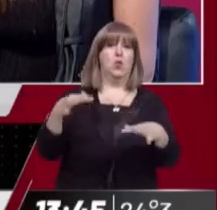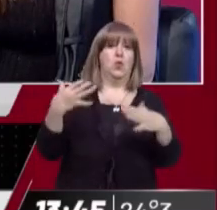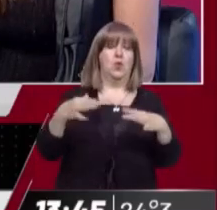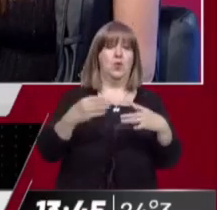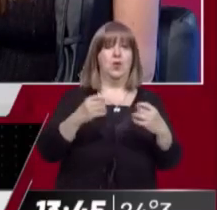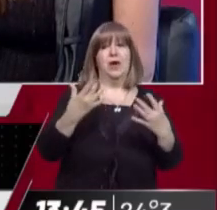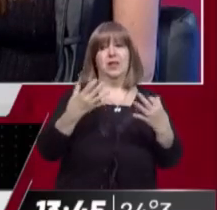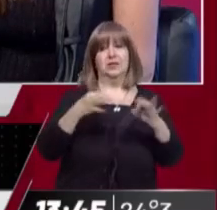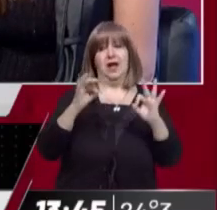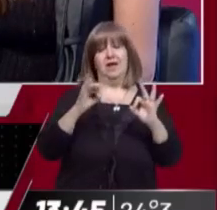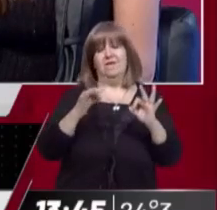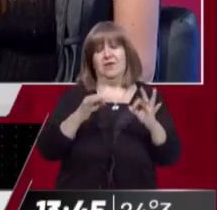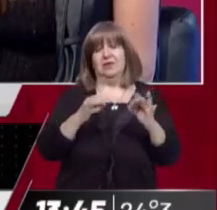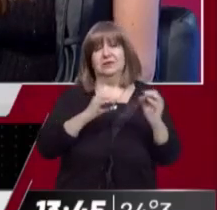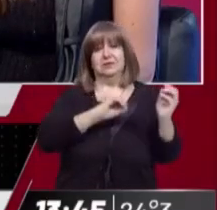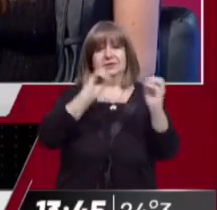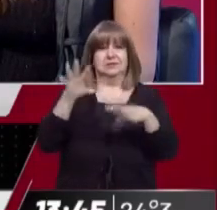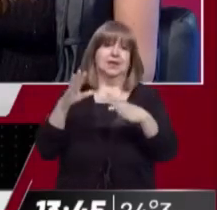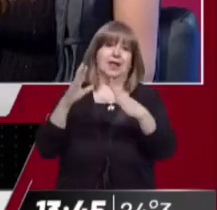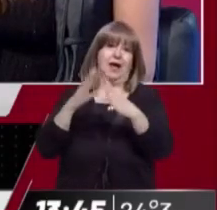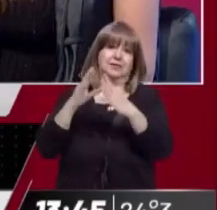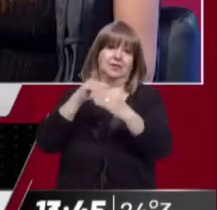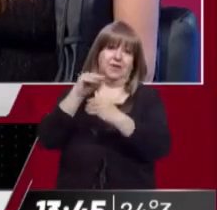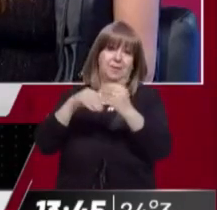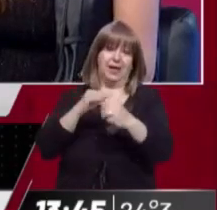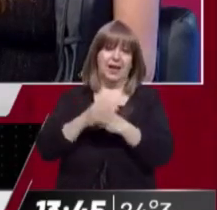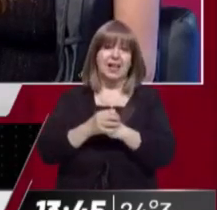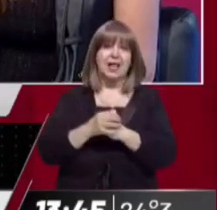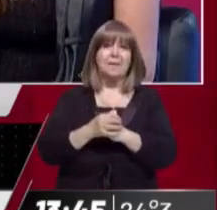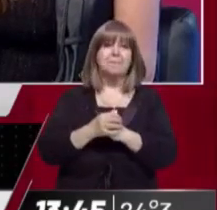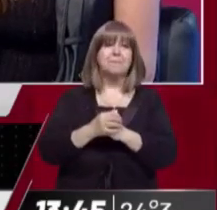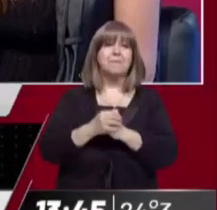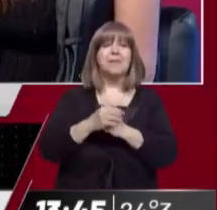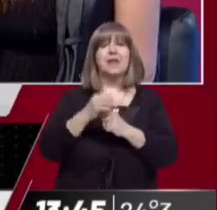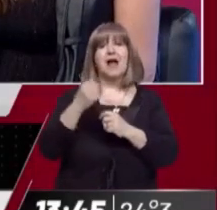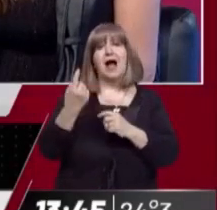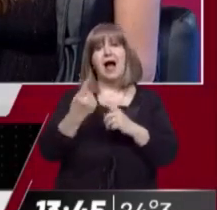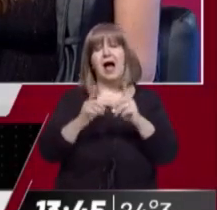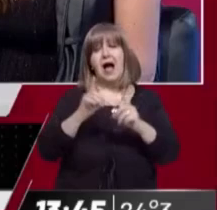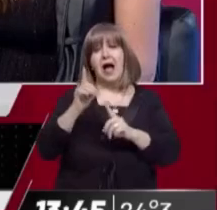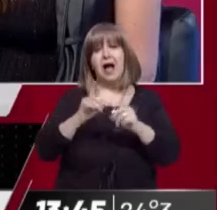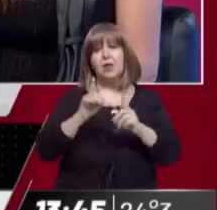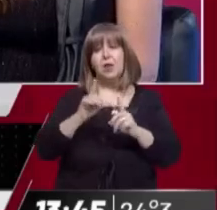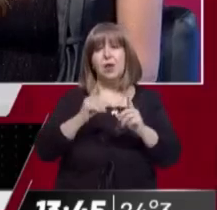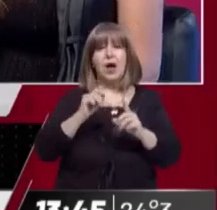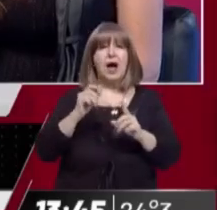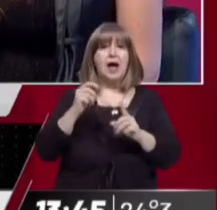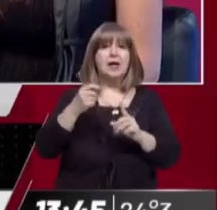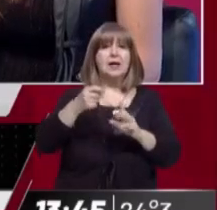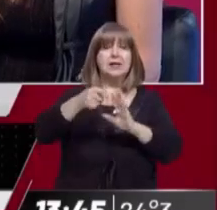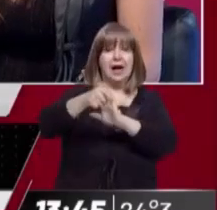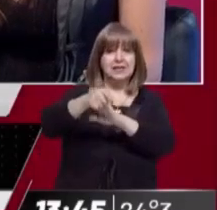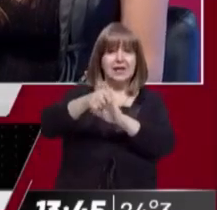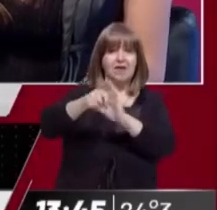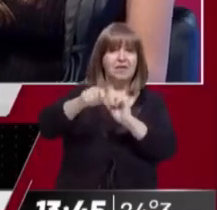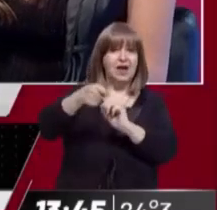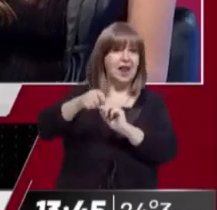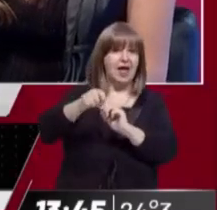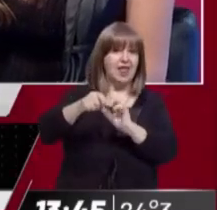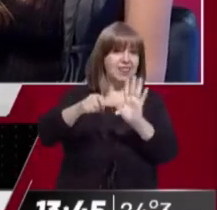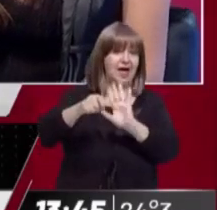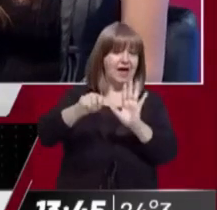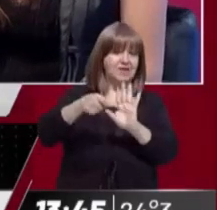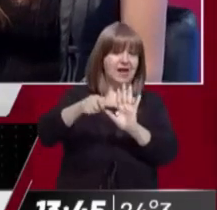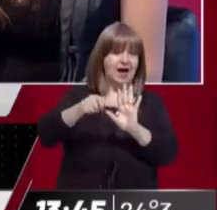eh Para simplemente apretando el freno primero el acelerador después arranc el auto Ya está no necesitas otra cosa Ahora